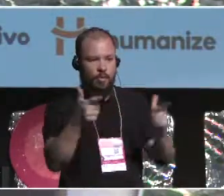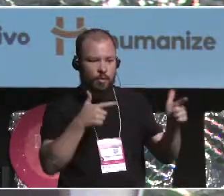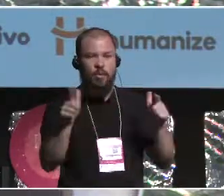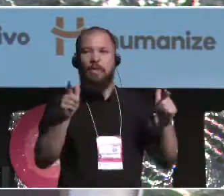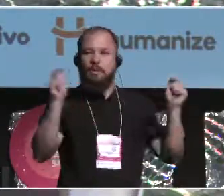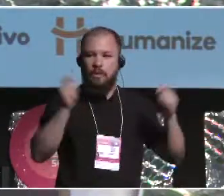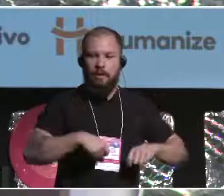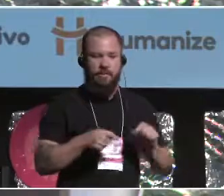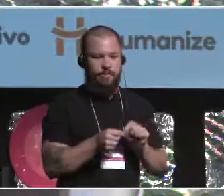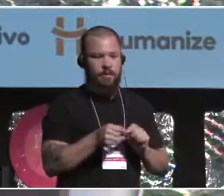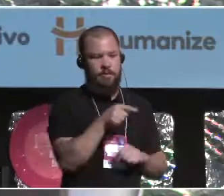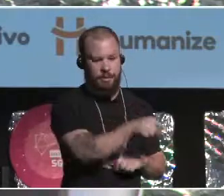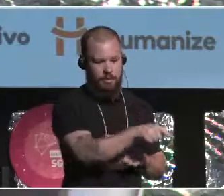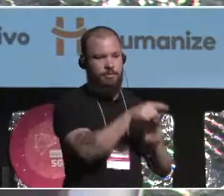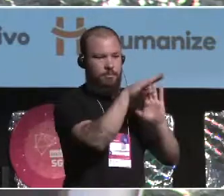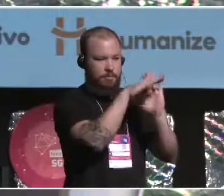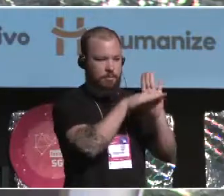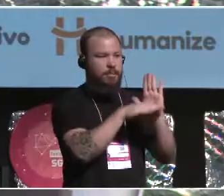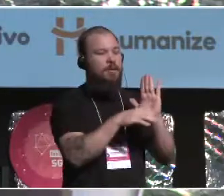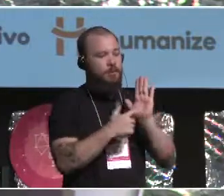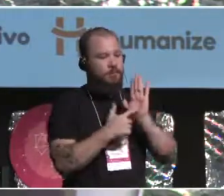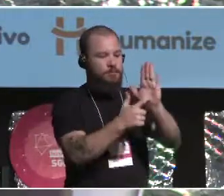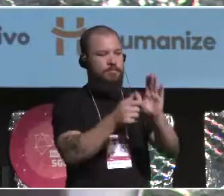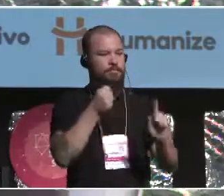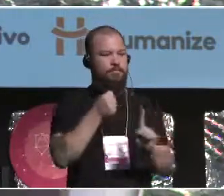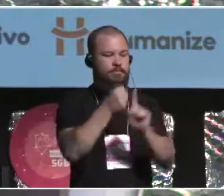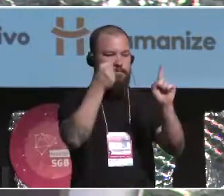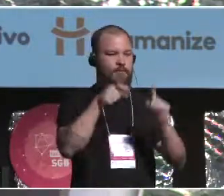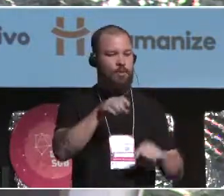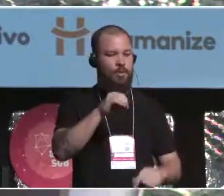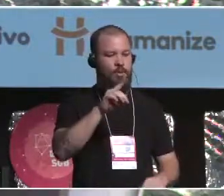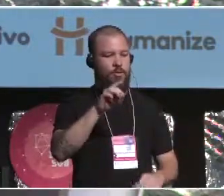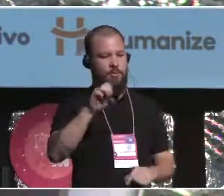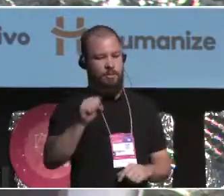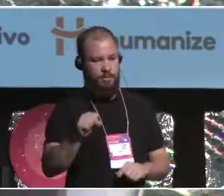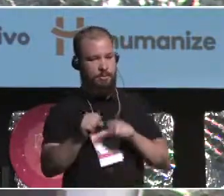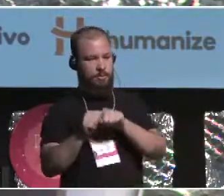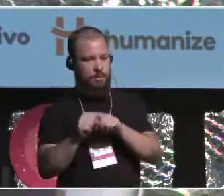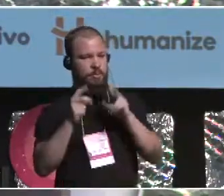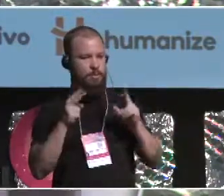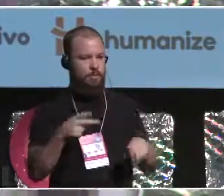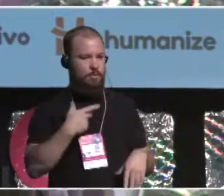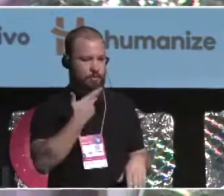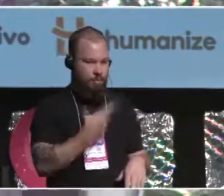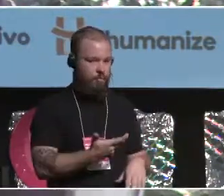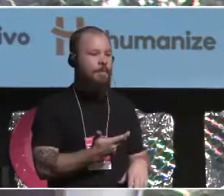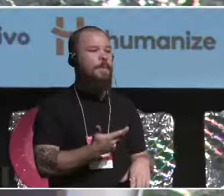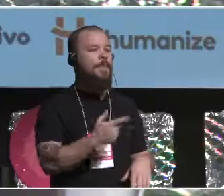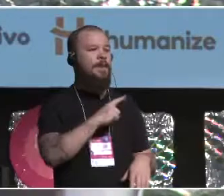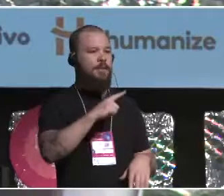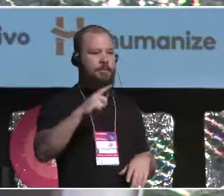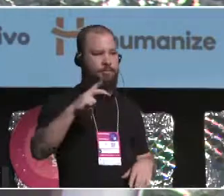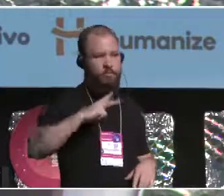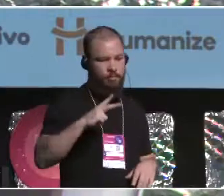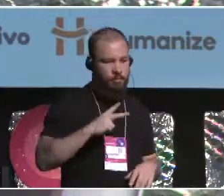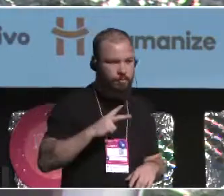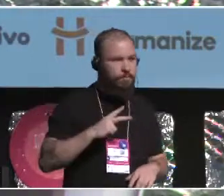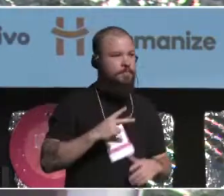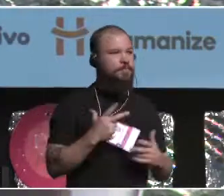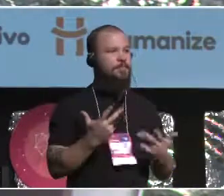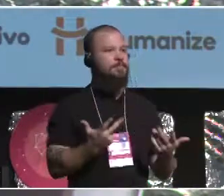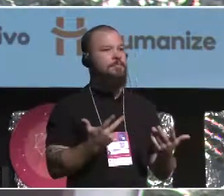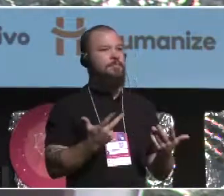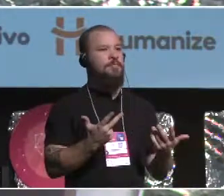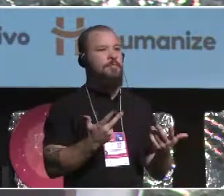indicadores como para medir el impacto de los ODS. Lo que les mostré acá sobre el sector privado y también lo que está haciendo todo el grupo